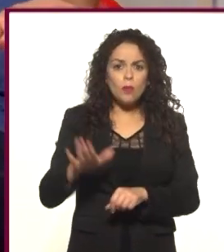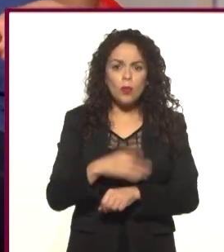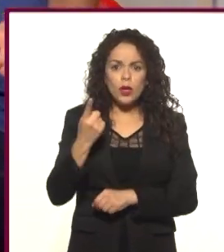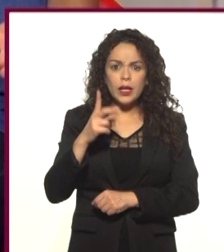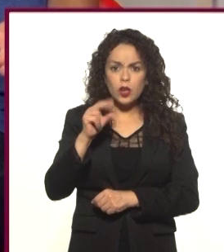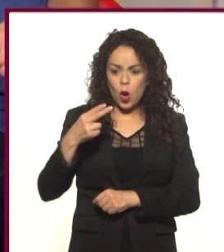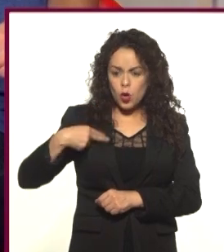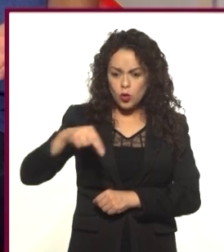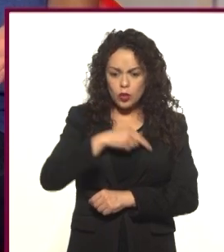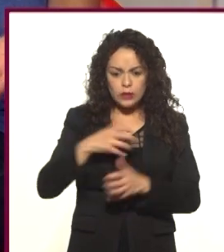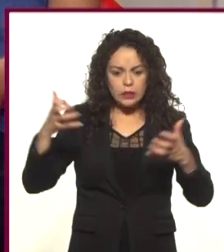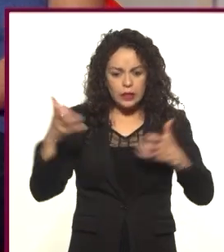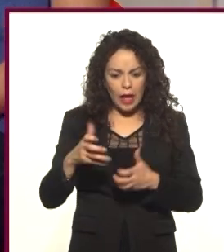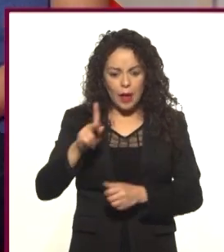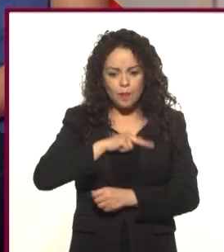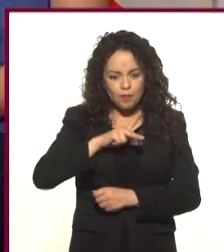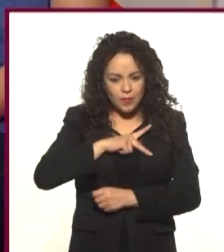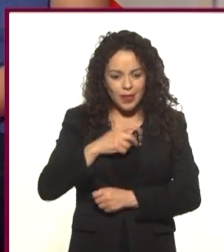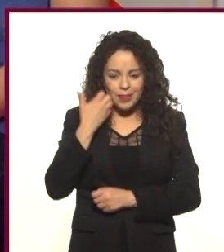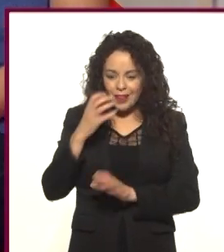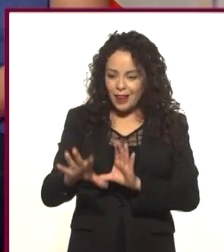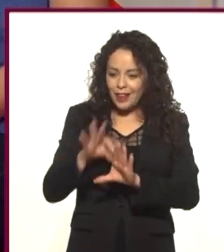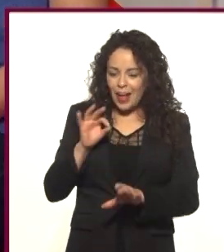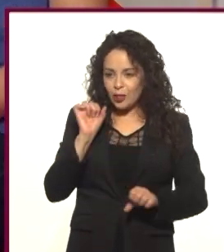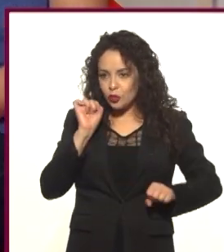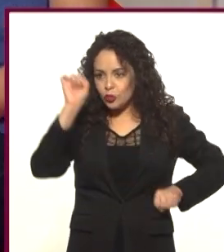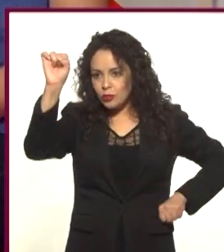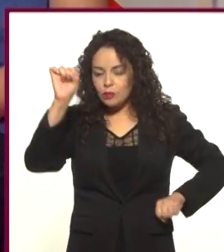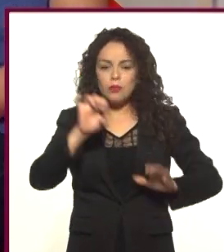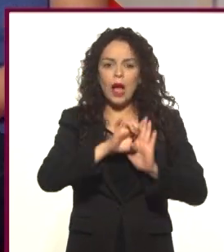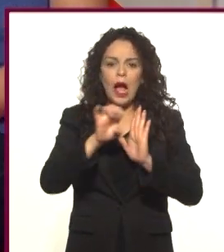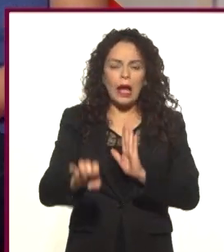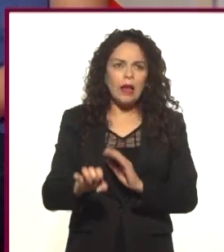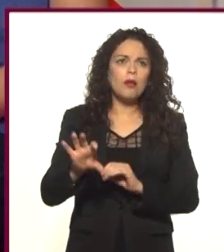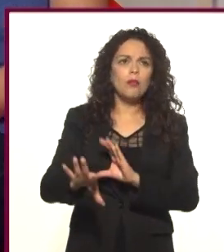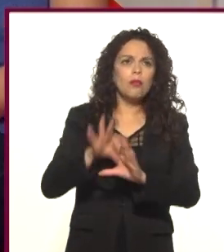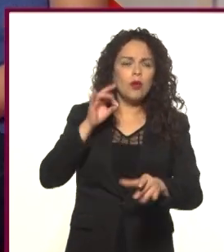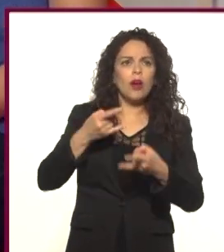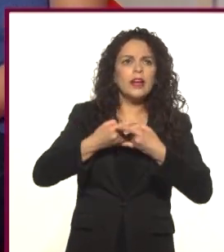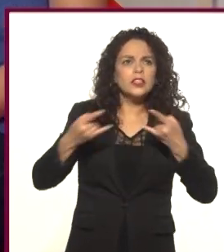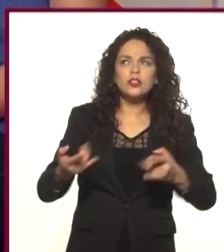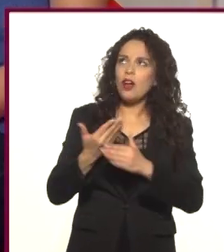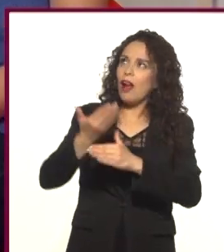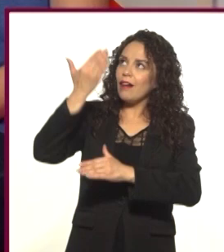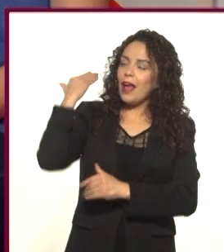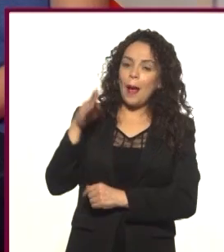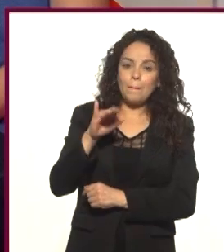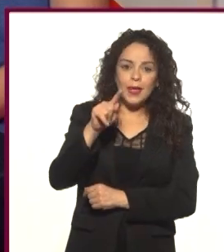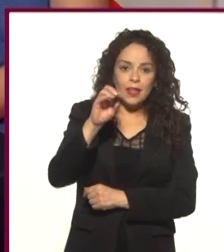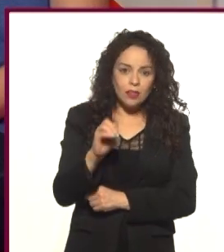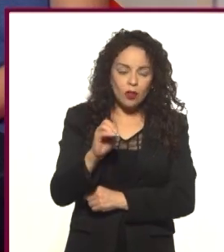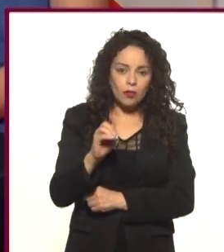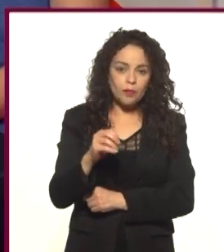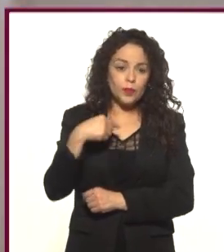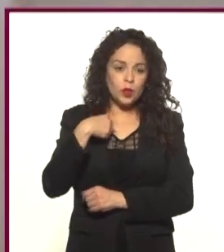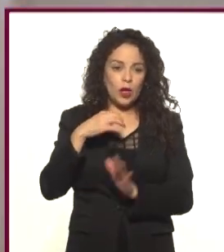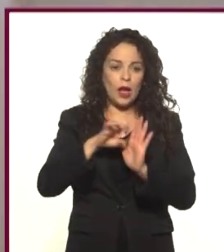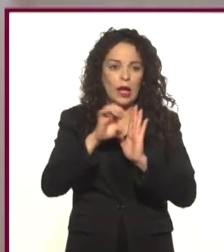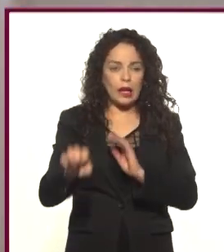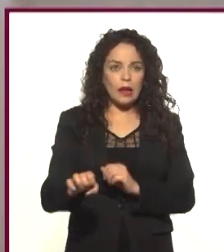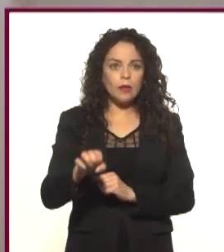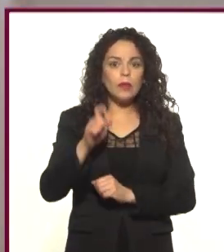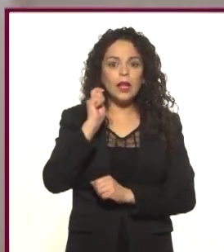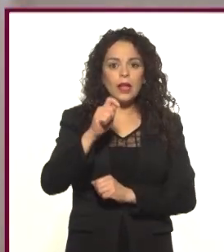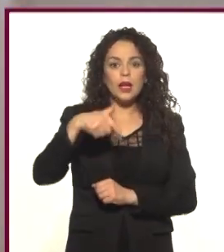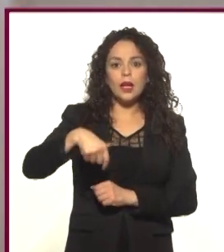propios superhéroes? Sí, podemos tomar de inspiración un mito o nuestro alrededor. Yo, por ejemplo, haría el